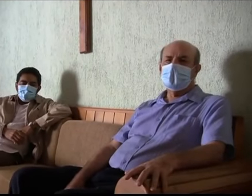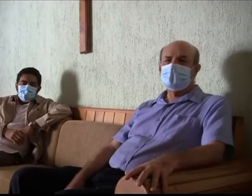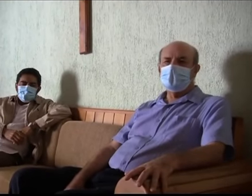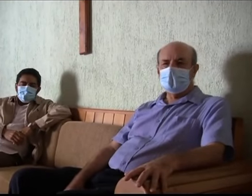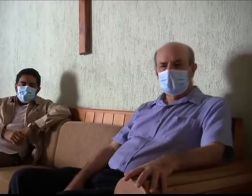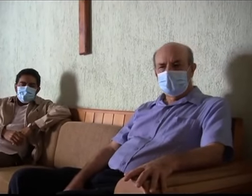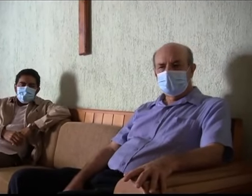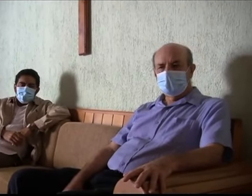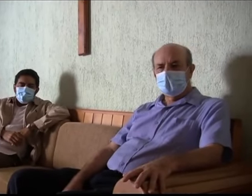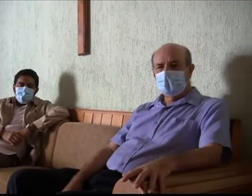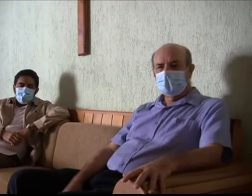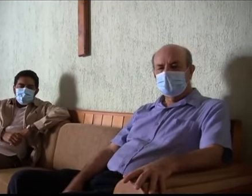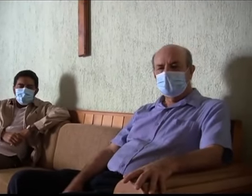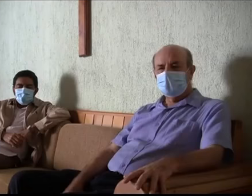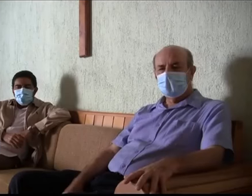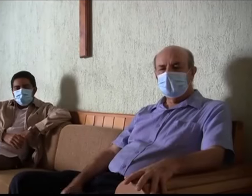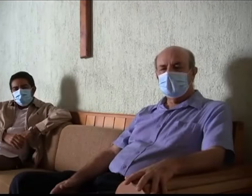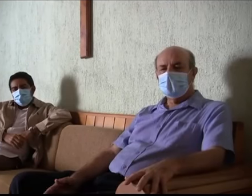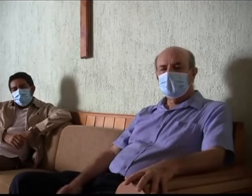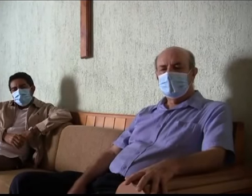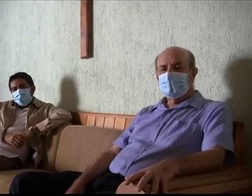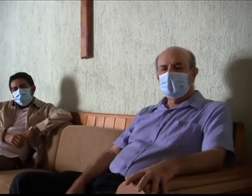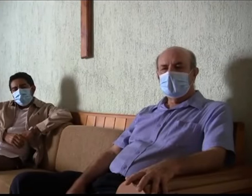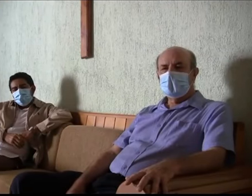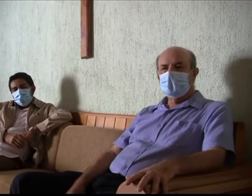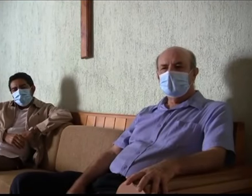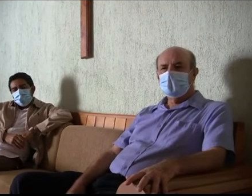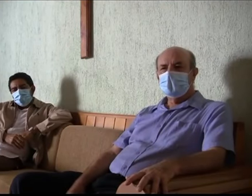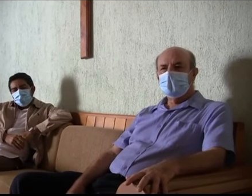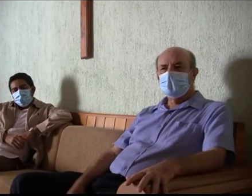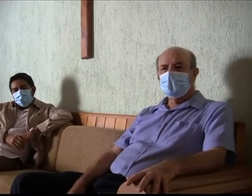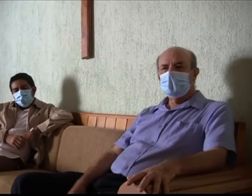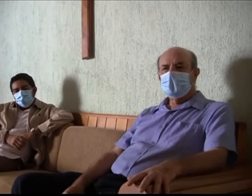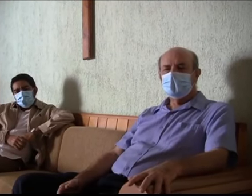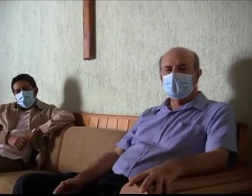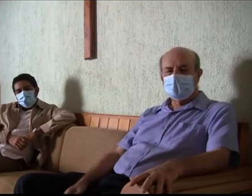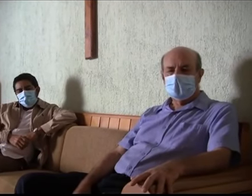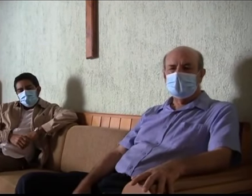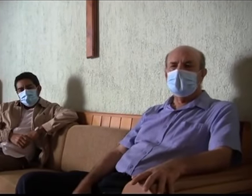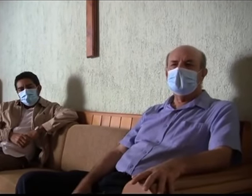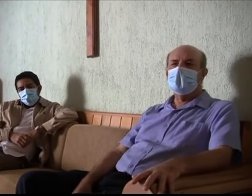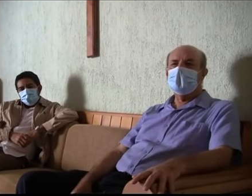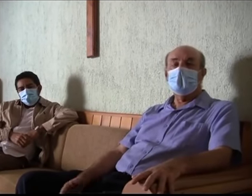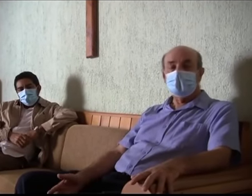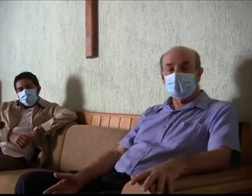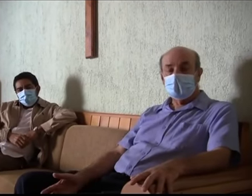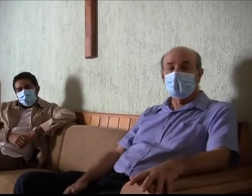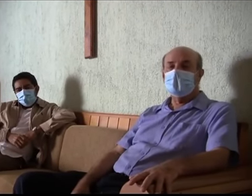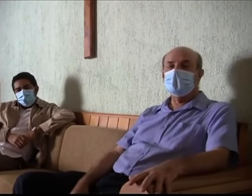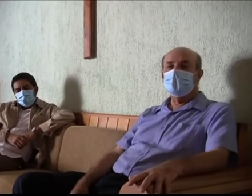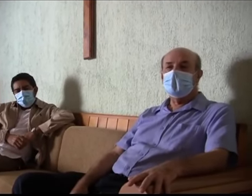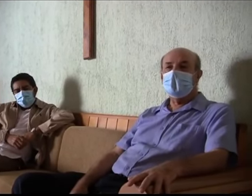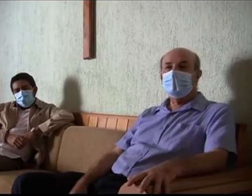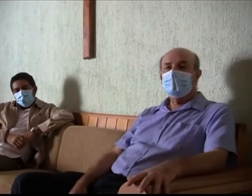apostólicos hacen retiros, ¿verdad? Uh-huh. Por ejemplo, la renovación o cursillos de cristiandad, encuentros